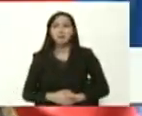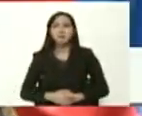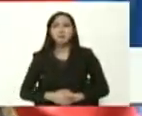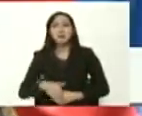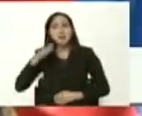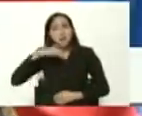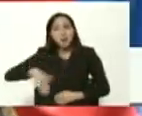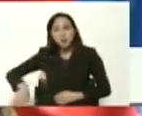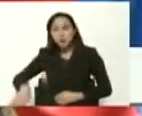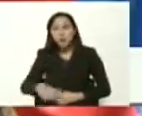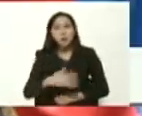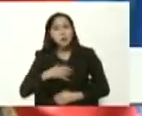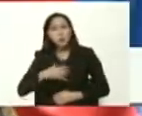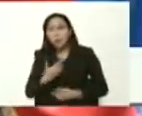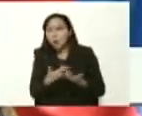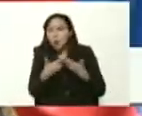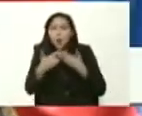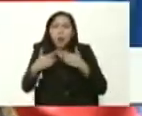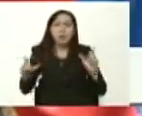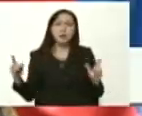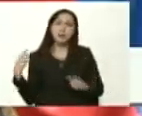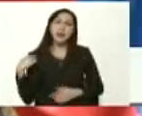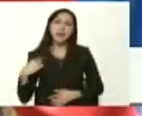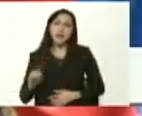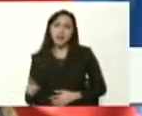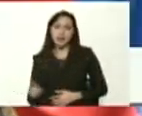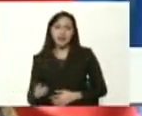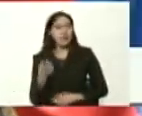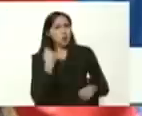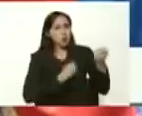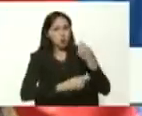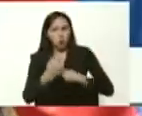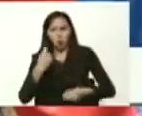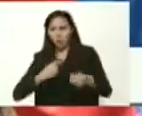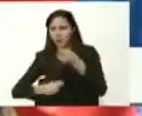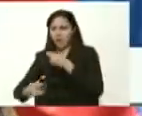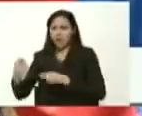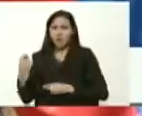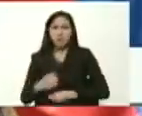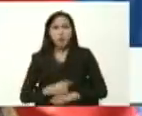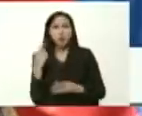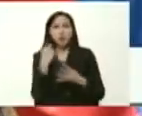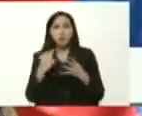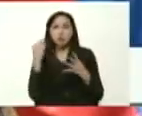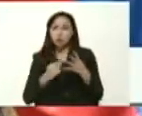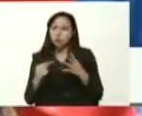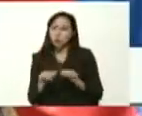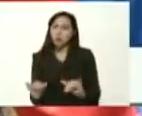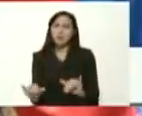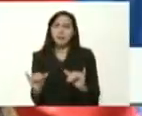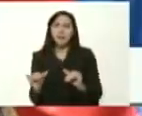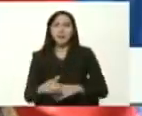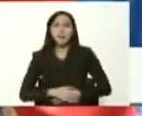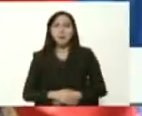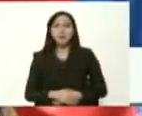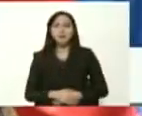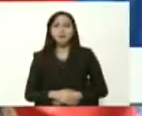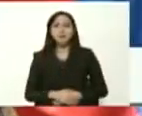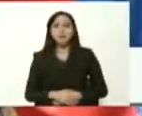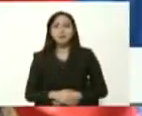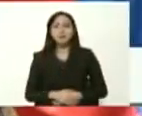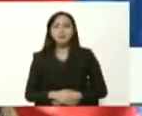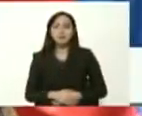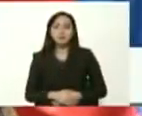ilícita, al Estado venezolano comercializar los productos, particularmente ha